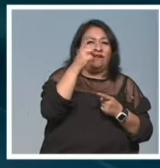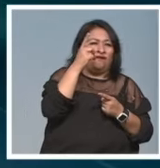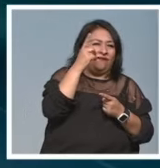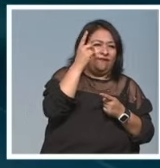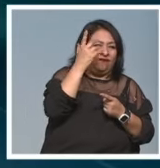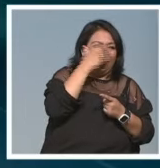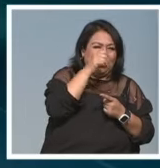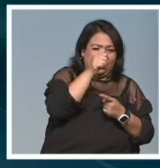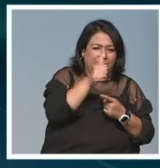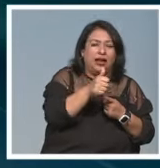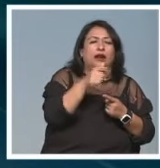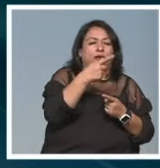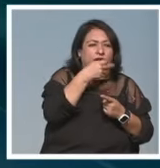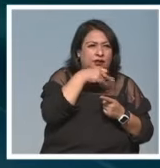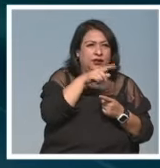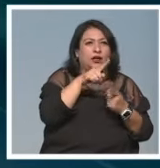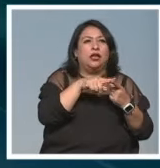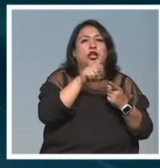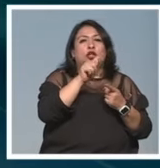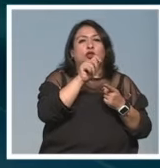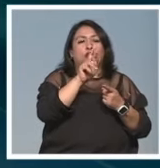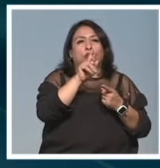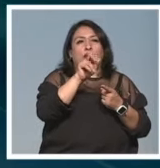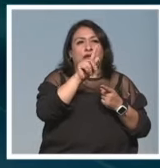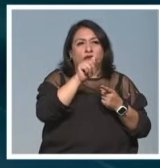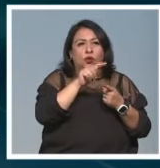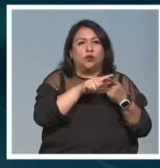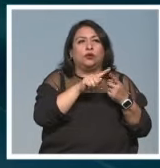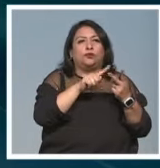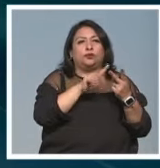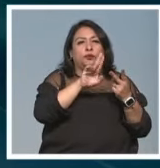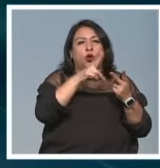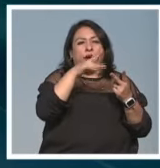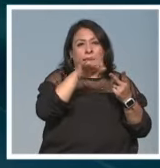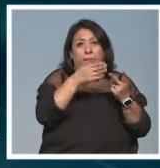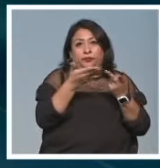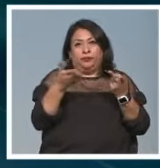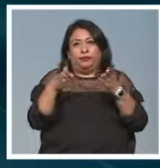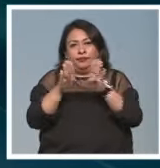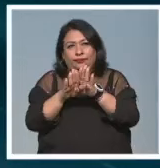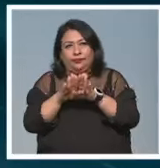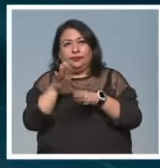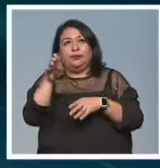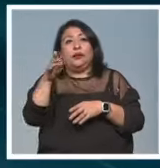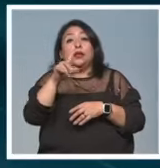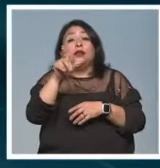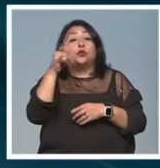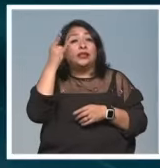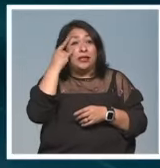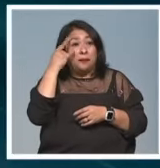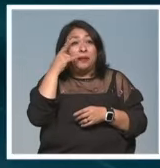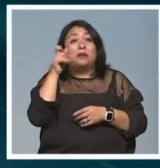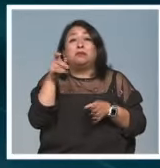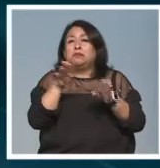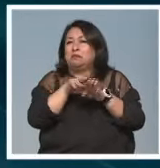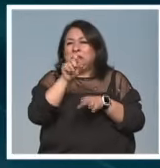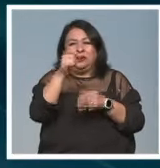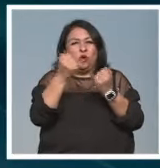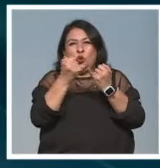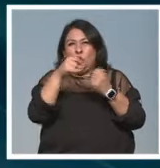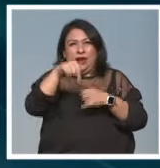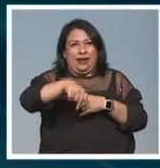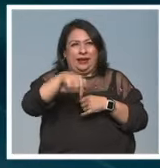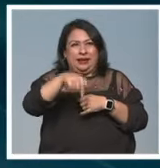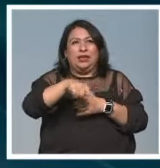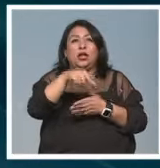que también lo festejamos con Turandot, con Bohème, ahora cerramos posteriormente en Campeche y cerramos también con esta misma gala